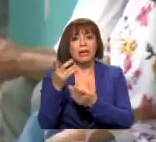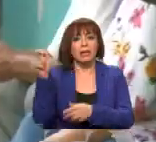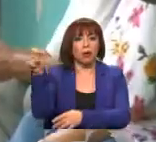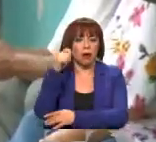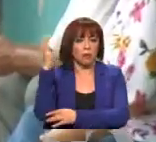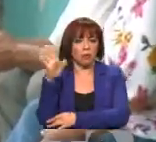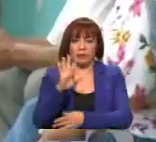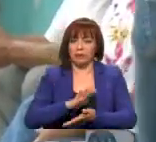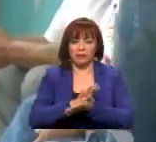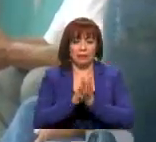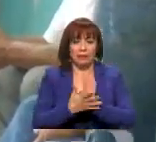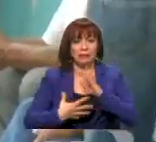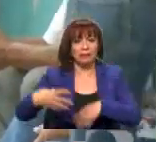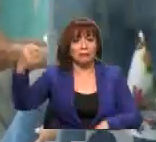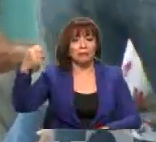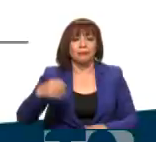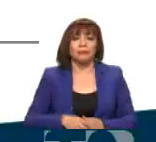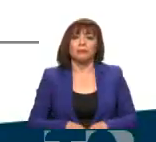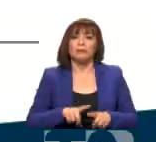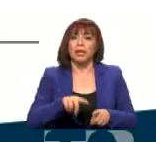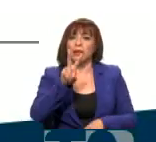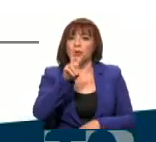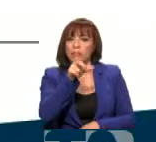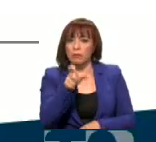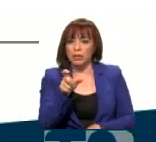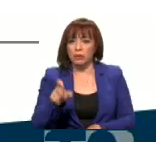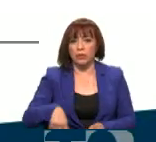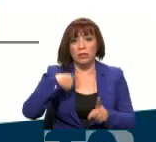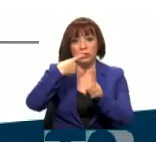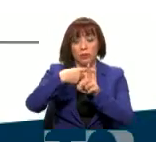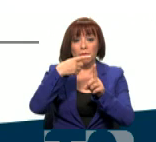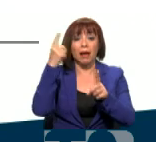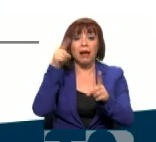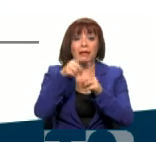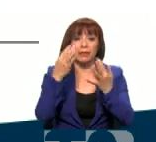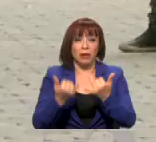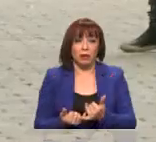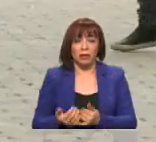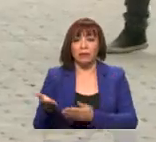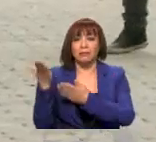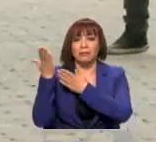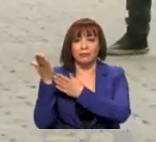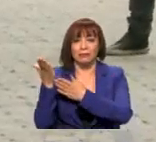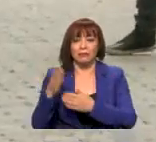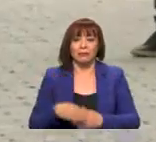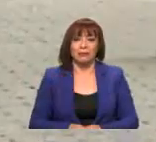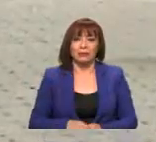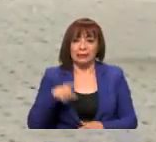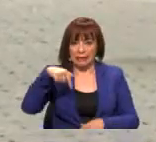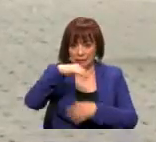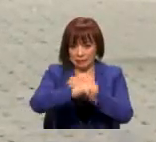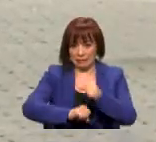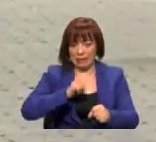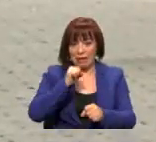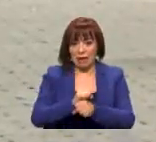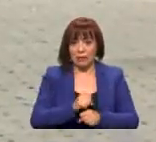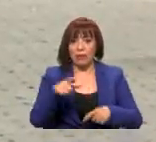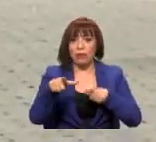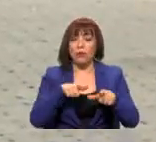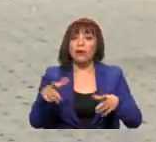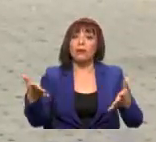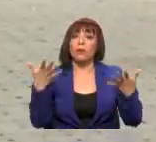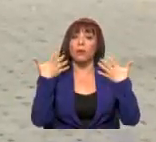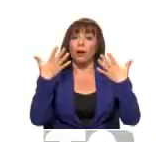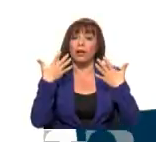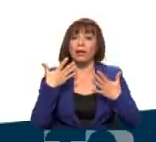llevaron. Con estas dos últimas muertes violentas, ya suman a la fecha 132 homicidios. En lo que va del año, en la zona 8, que comprende Guayaquil,